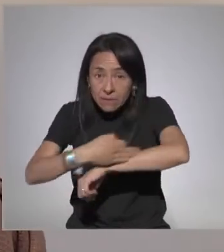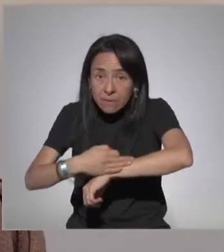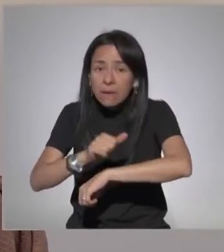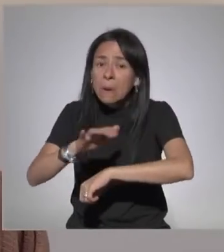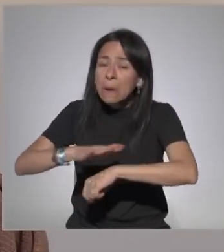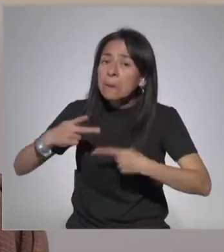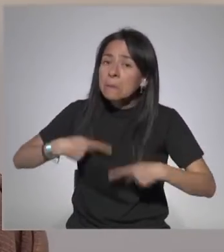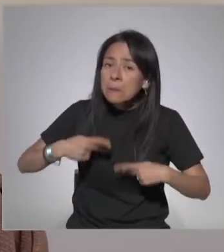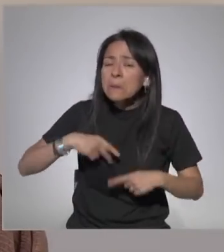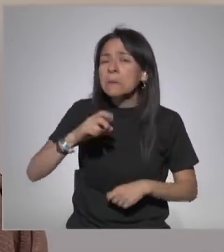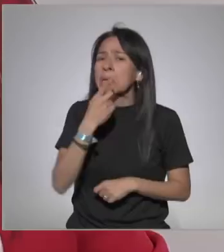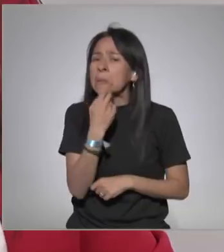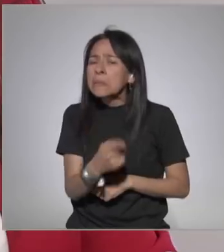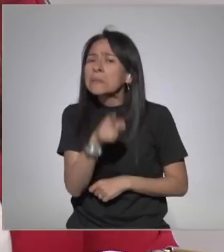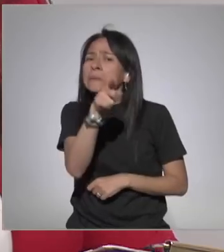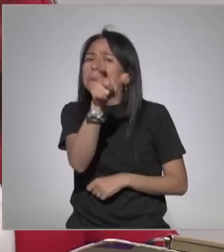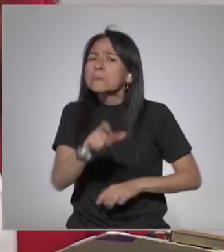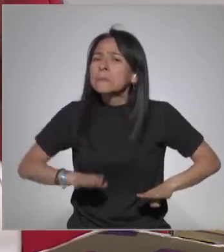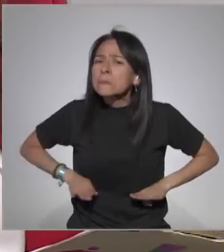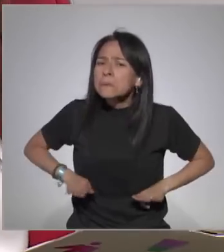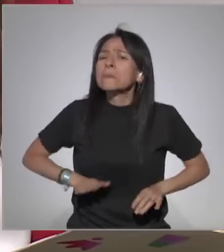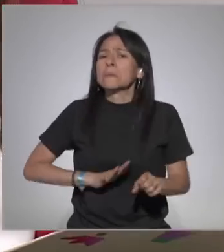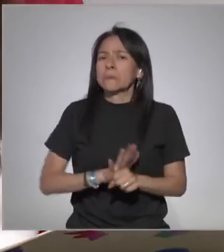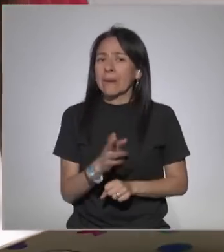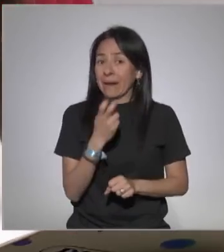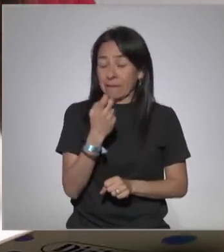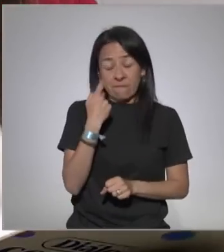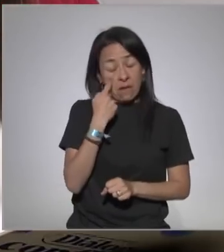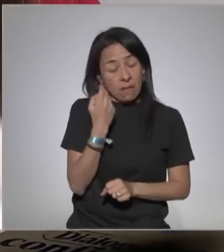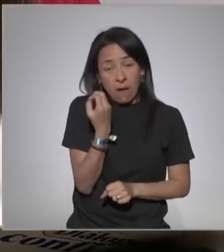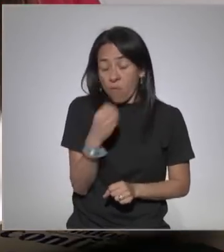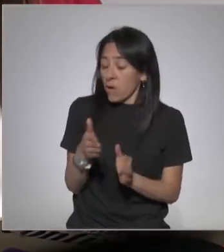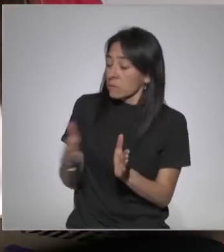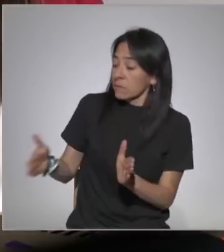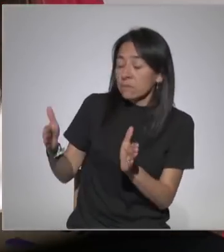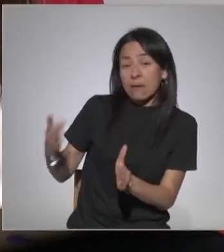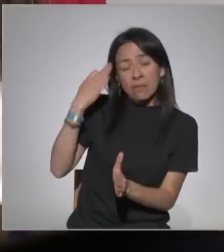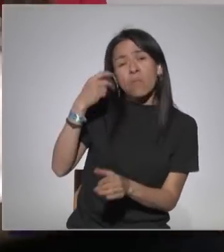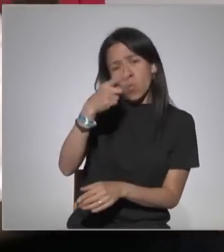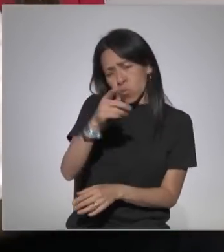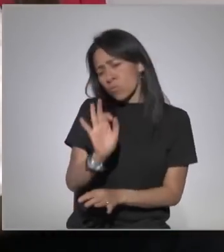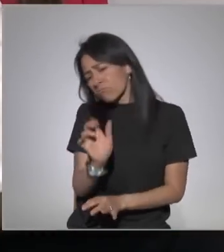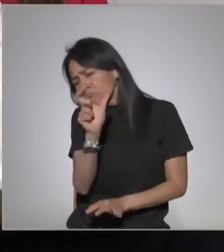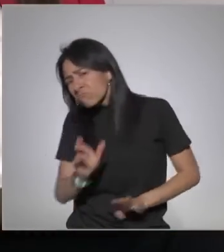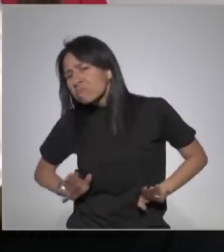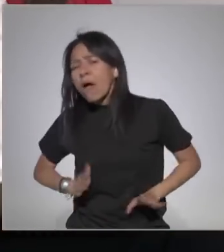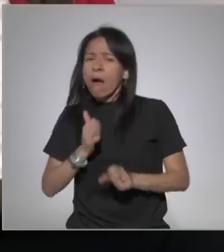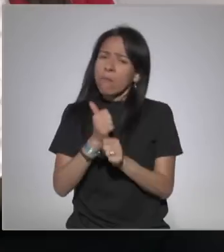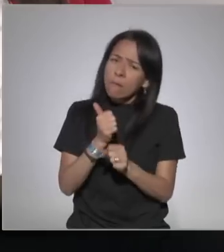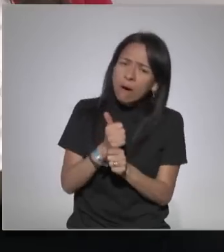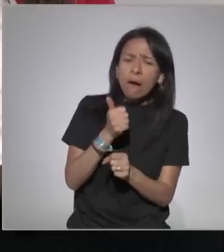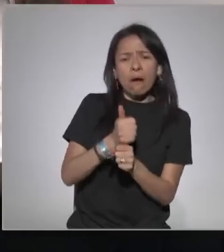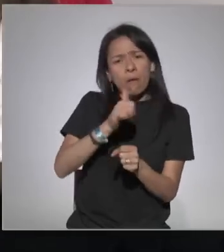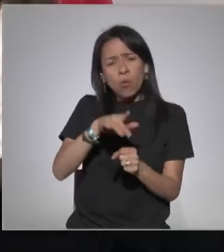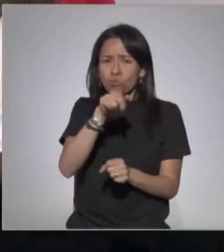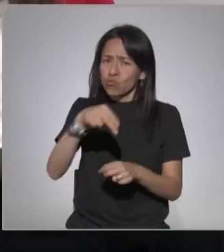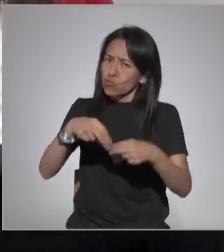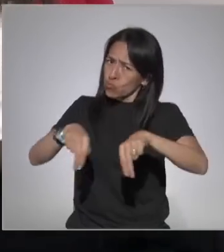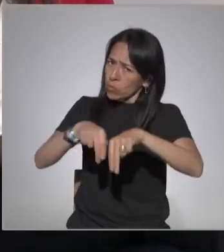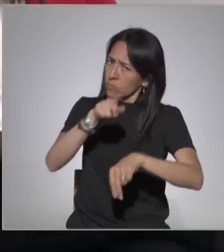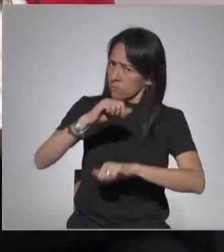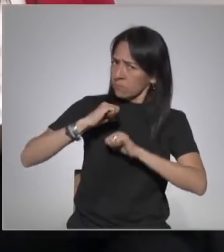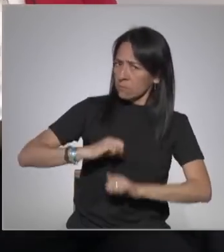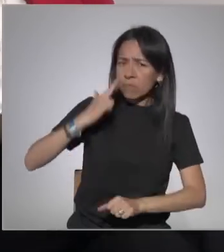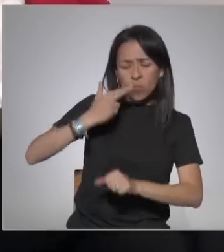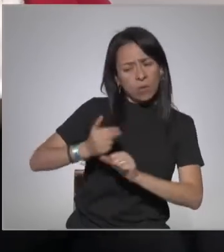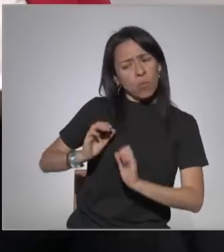ver, tus roles en esa etapa es: te queda bien ser abuelita o abuelito, cuidar a tus nietos, ¿no? Te